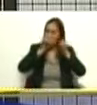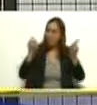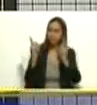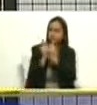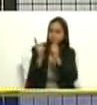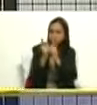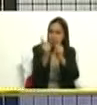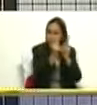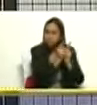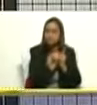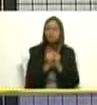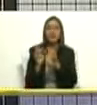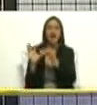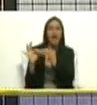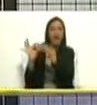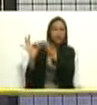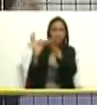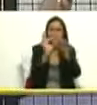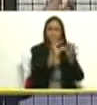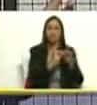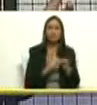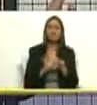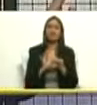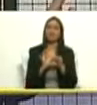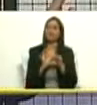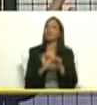grandes alianzas con